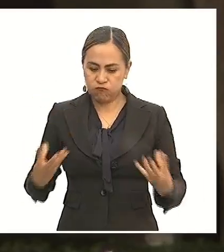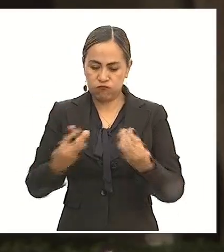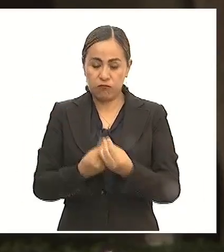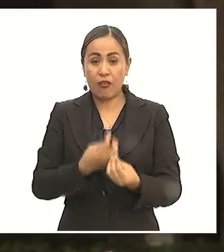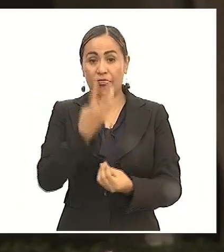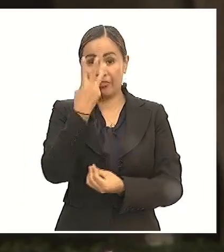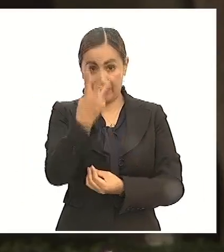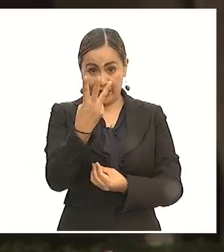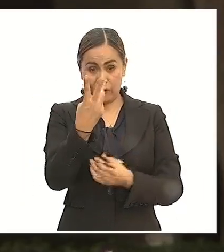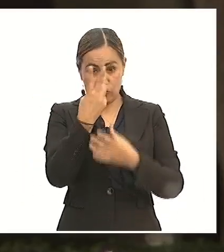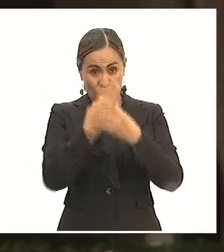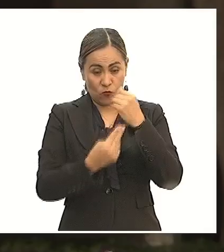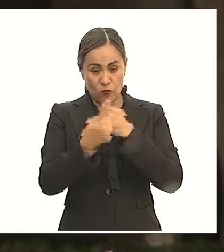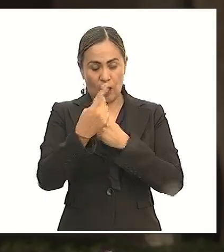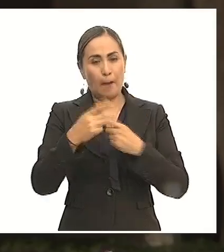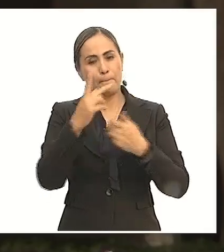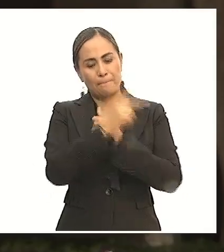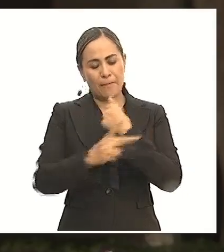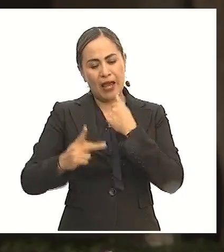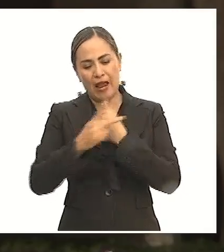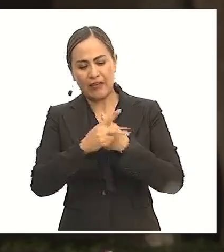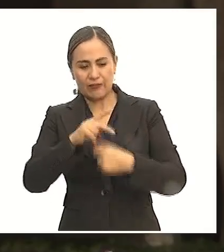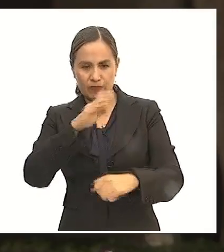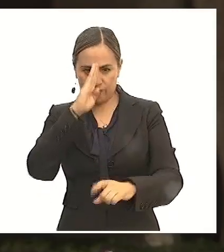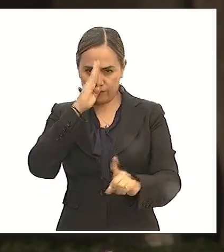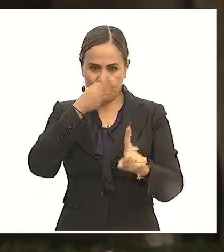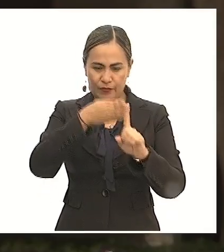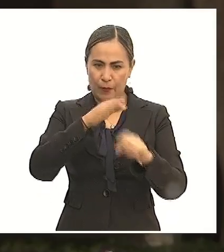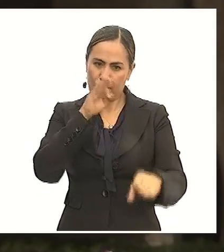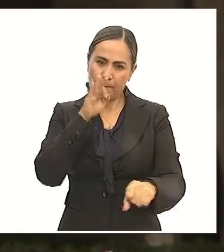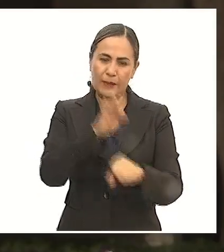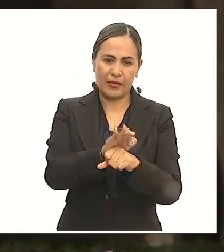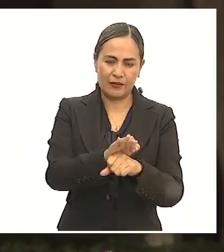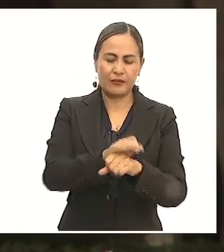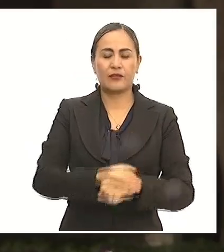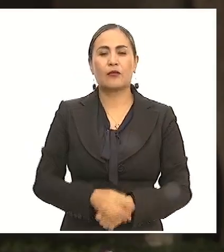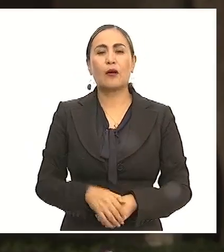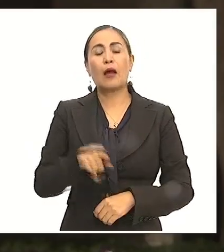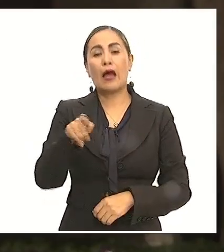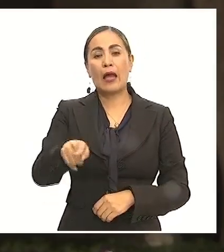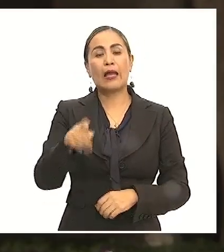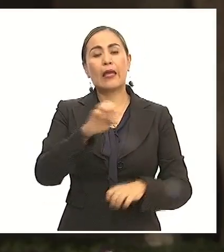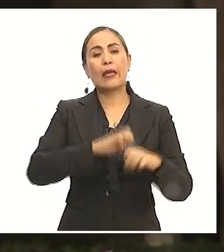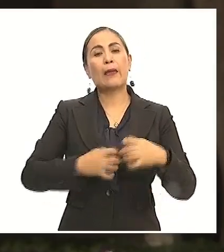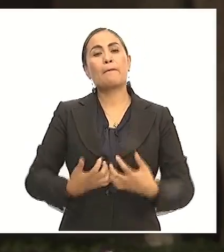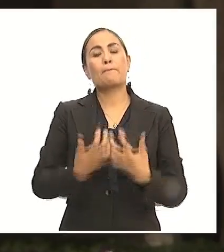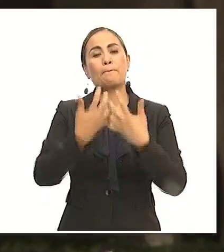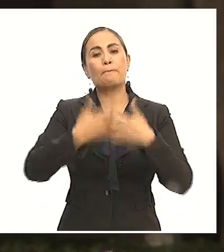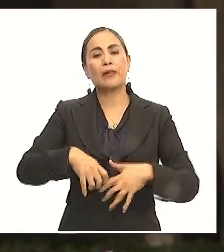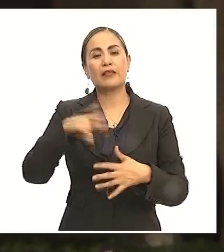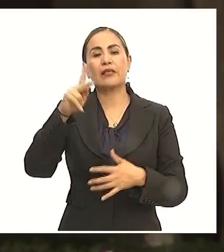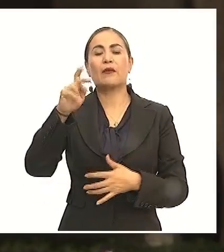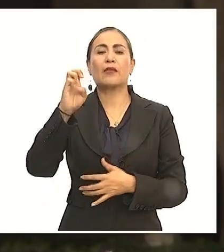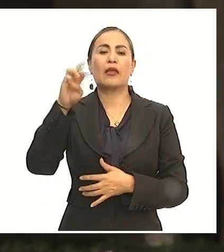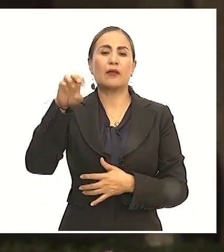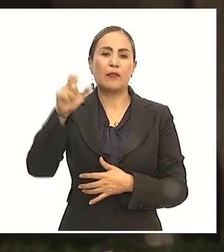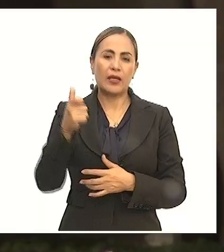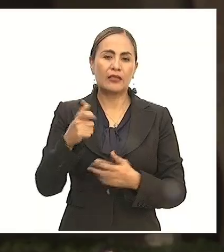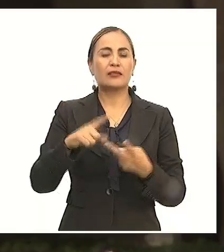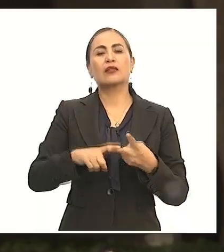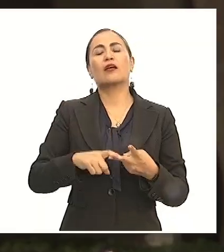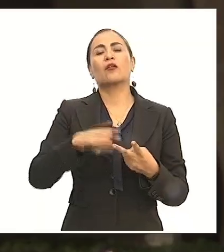adelante nuestro país. Pero Pemex no debe, ni la Comisión Federal de